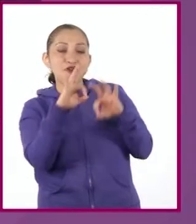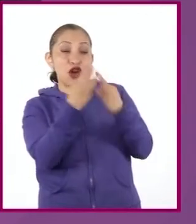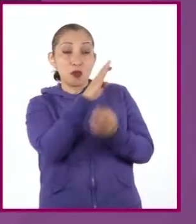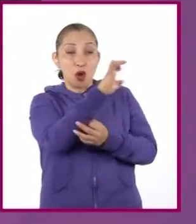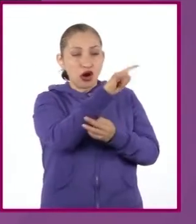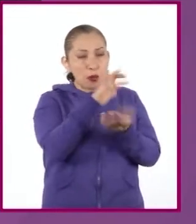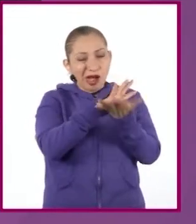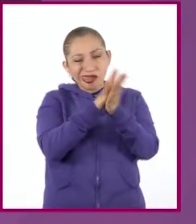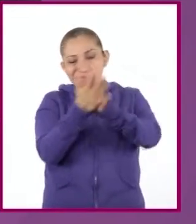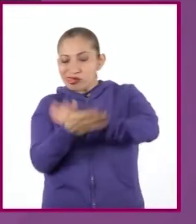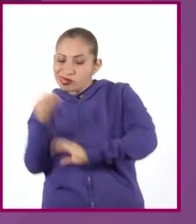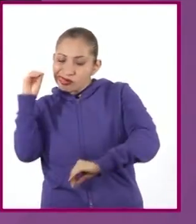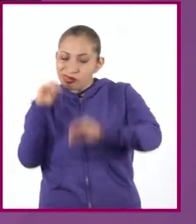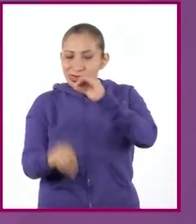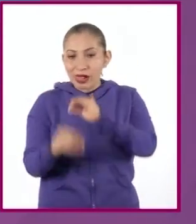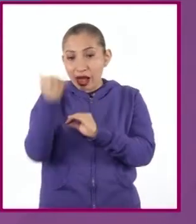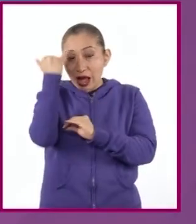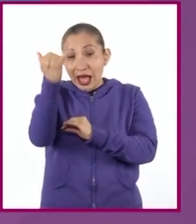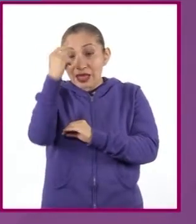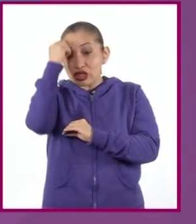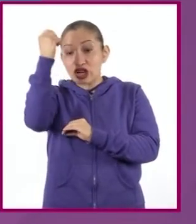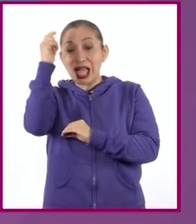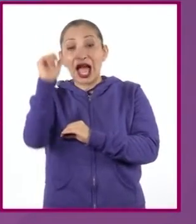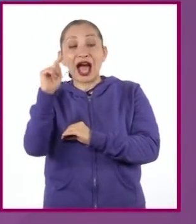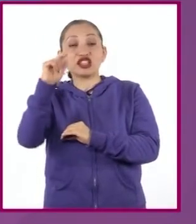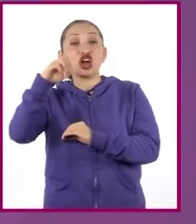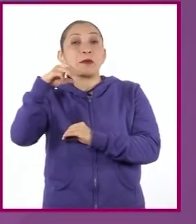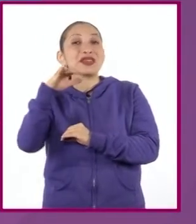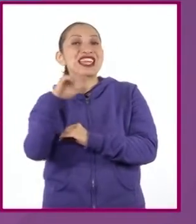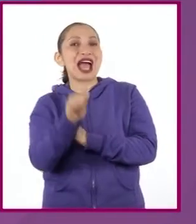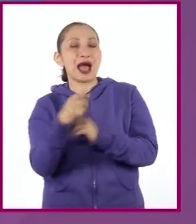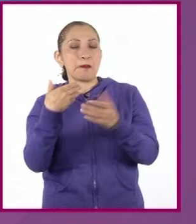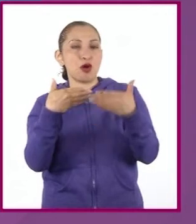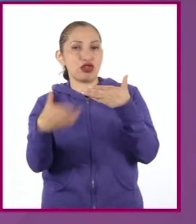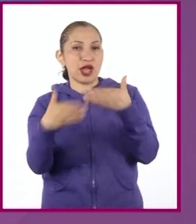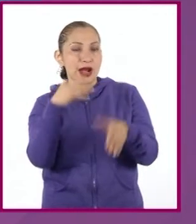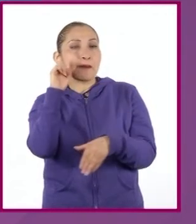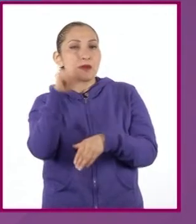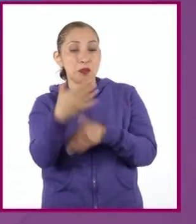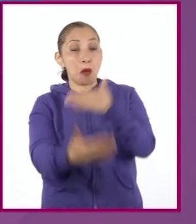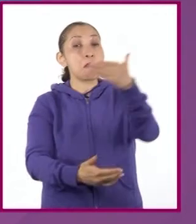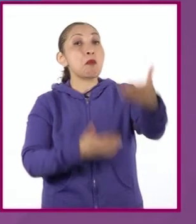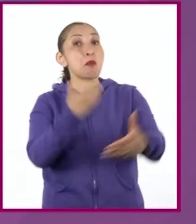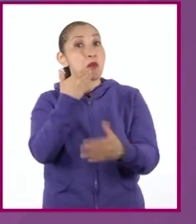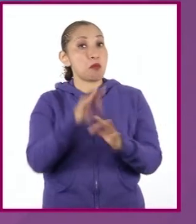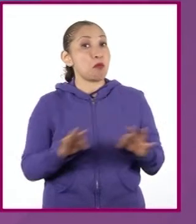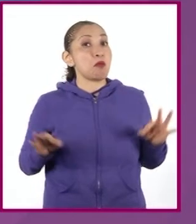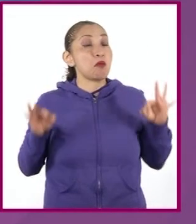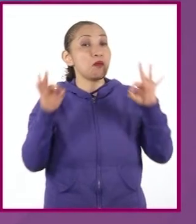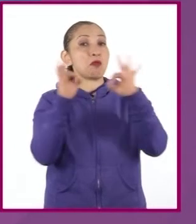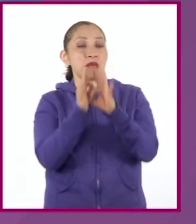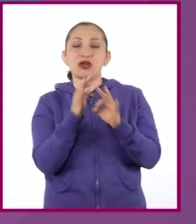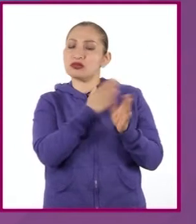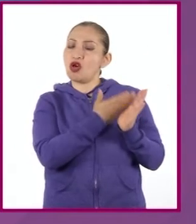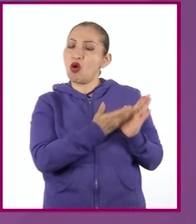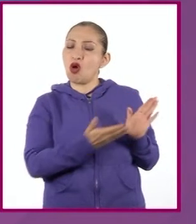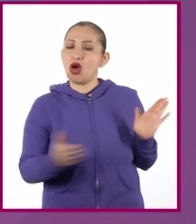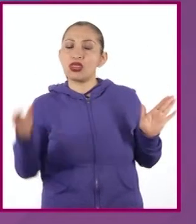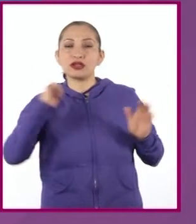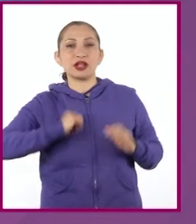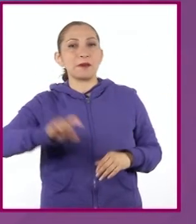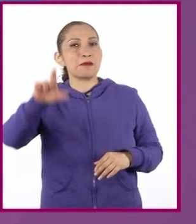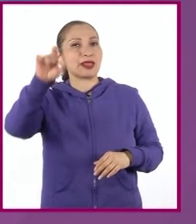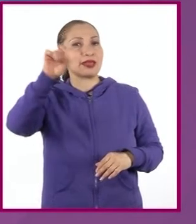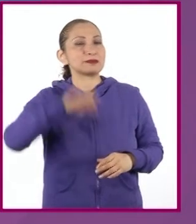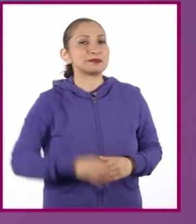Bohr los que llevaron al desarrollo de la teoría atómica moderna, misma que tuvo un avance significativo durante todo el siglo